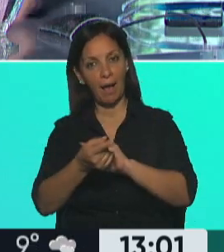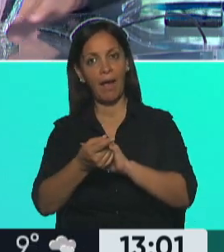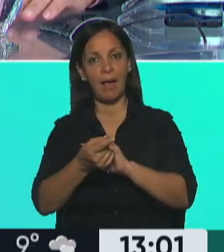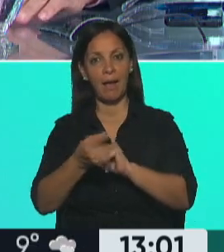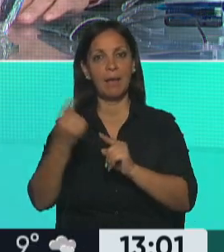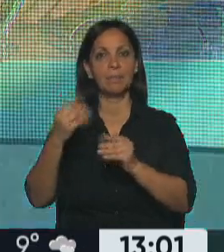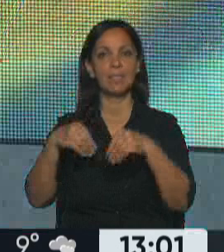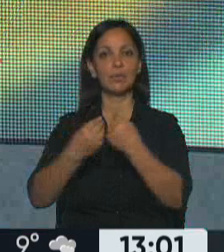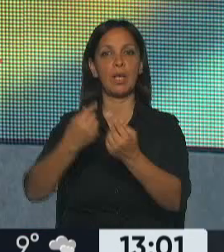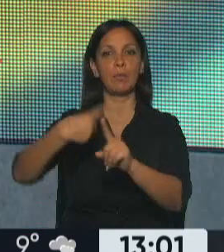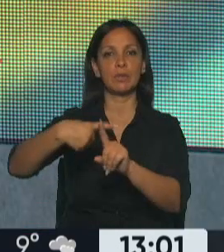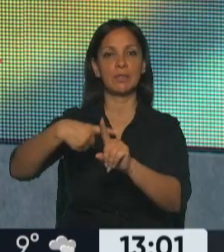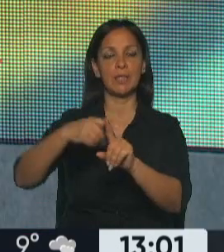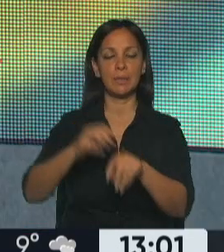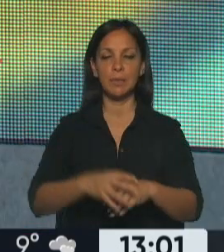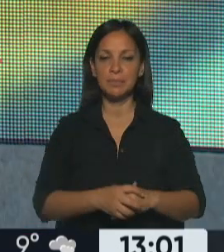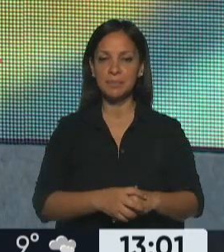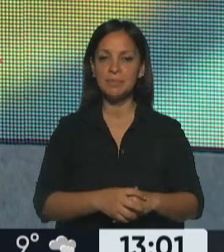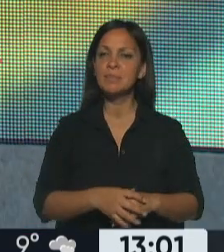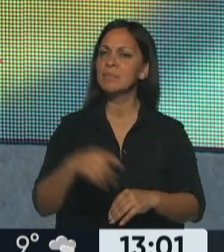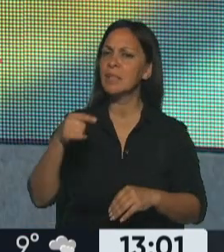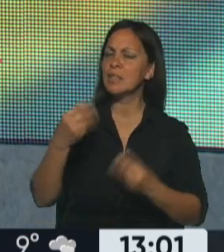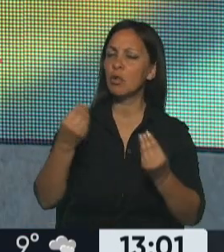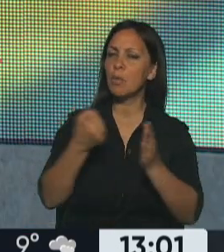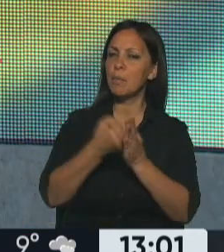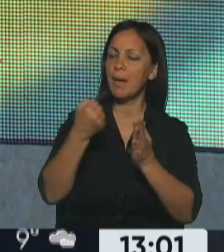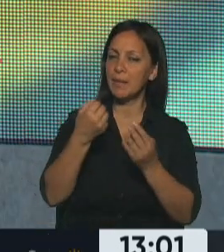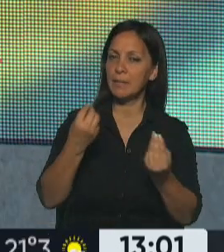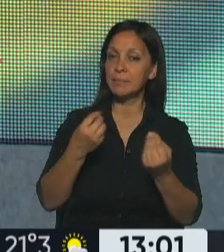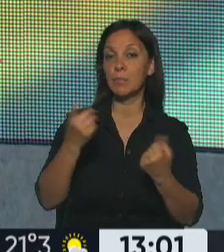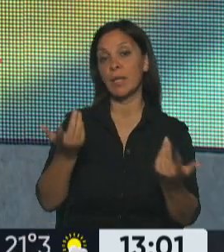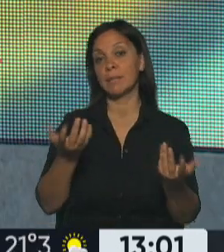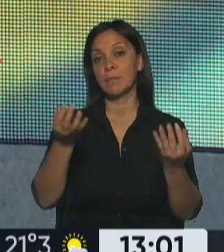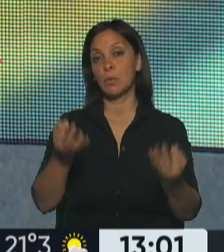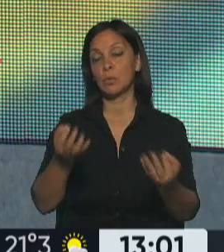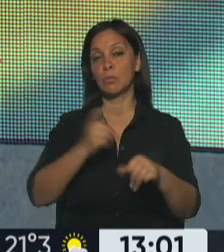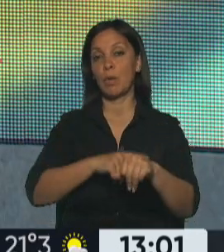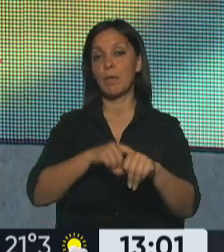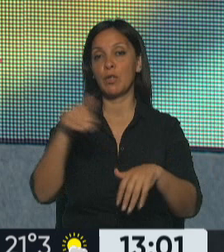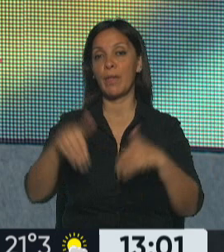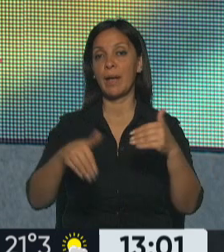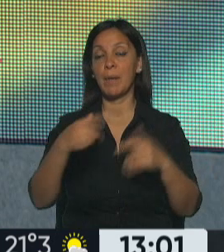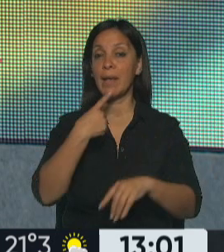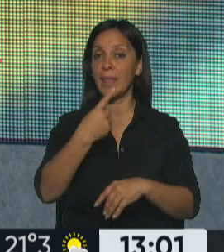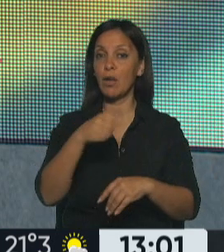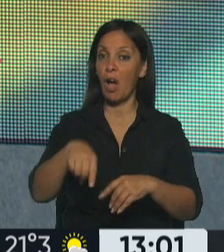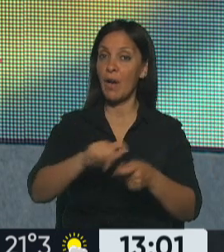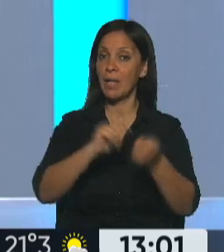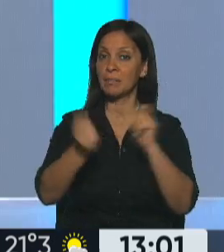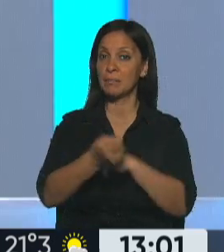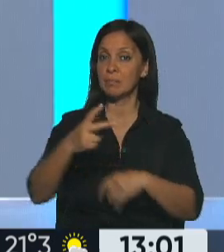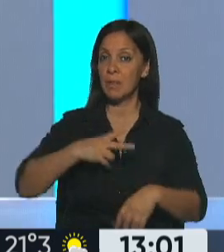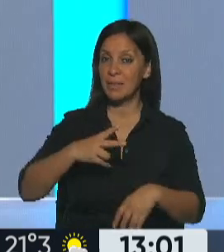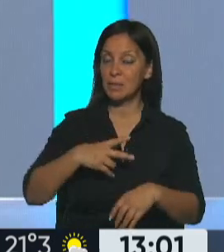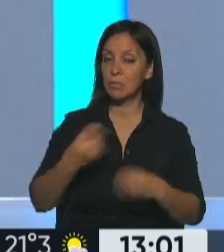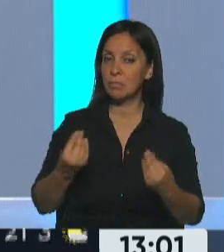positivos esto impacta De qué manera rulo teniendo en cuenta que en plena campaña la libertad avanza había hablado de la privatización de la aerolínea a ver lo que